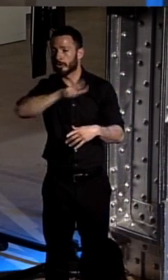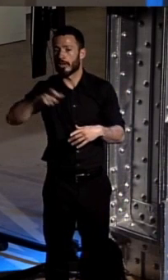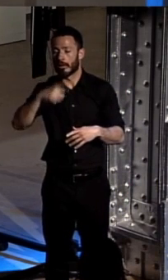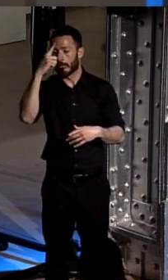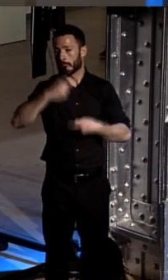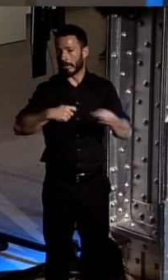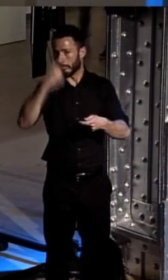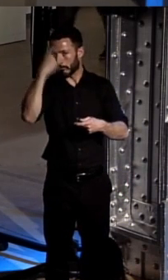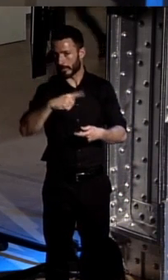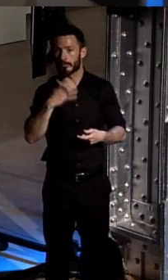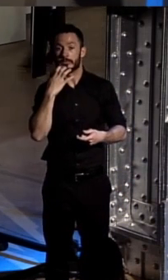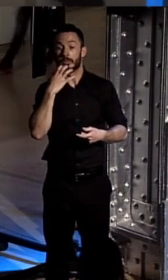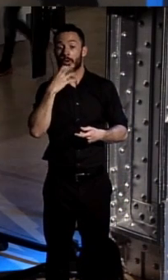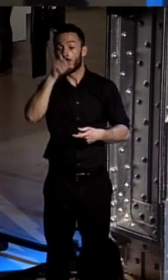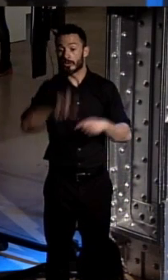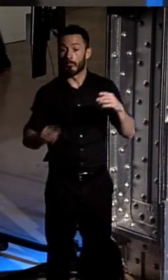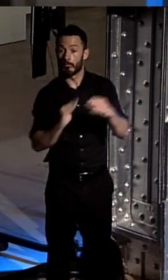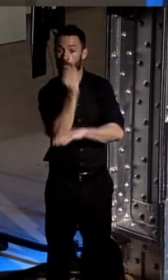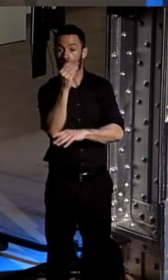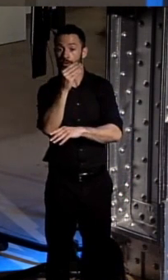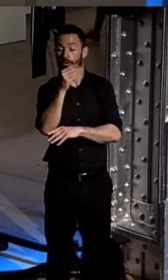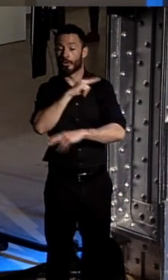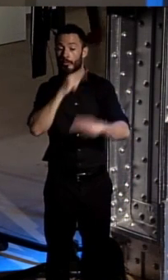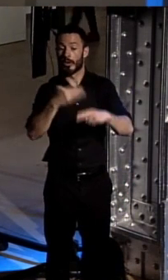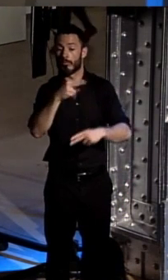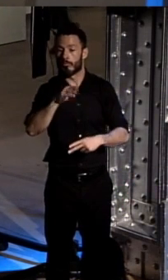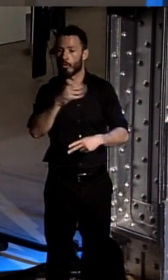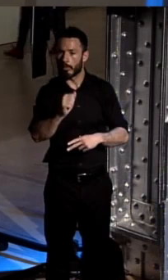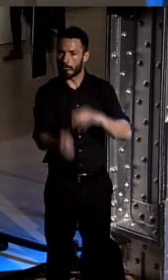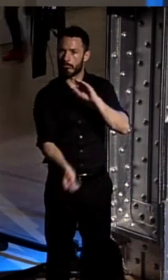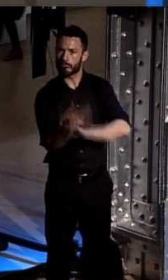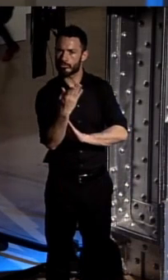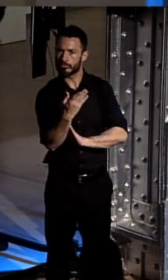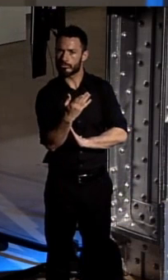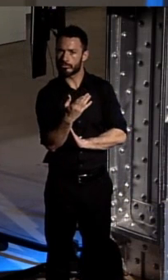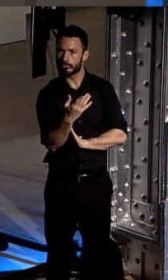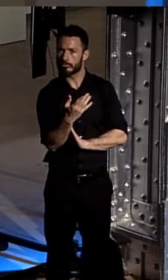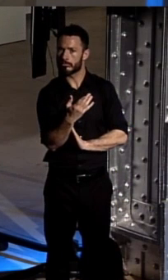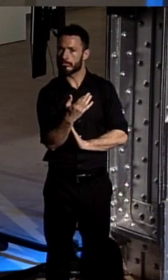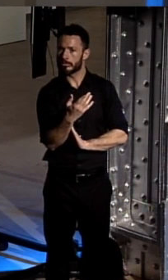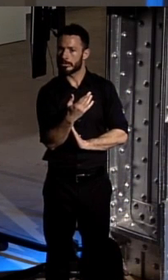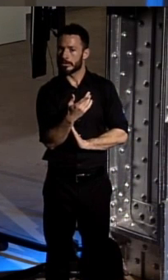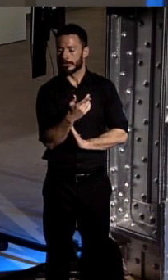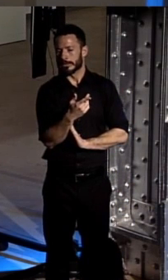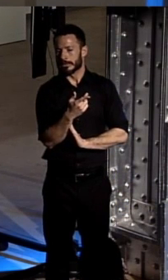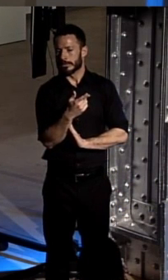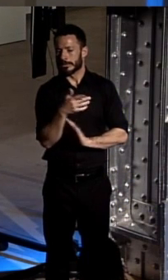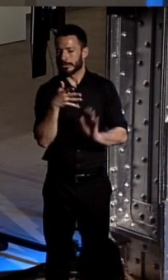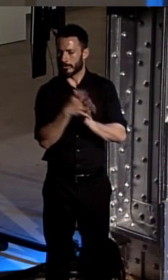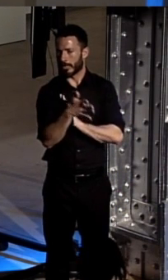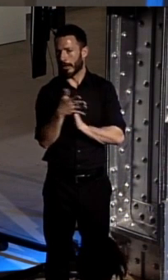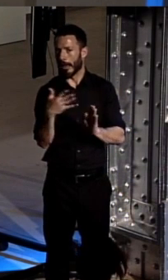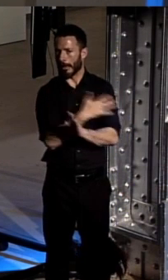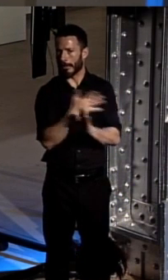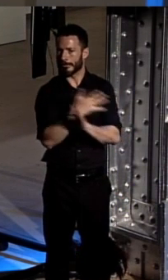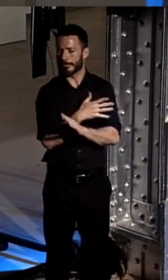decir, un gerente de marketing que hace un producto así y le llama Buba, es alguien que hay cosas de la condición humana que debería conocer,